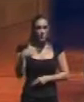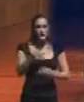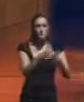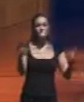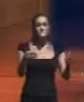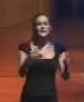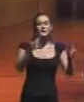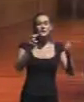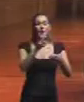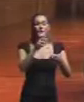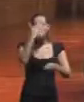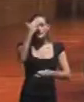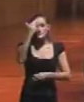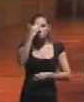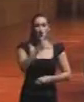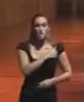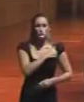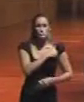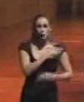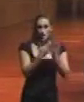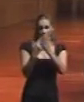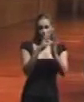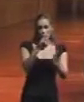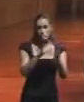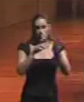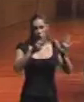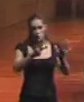resumen de la memoria del curso académico 2008-2009.